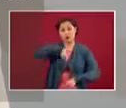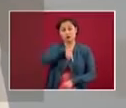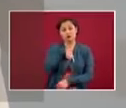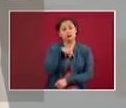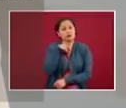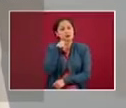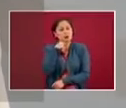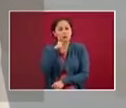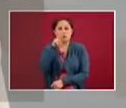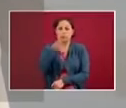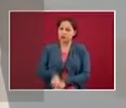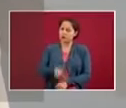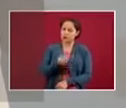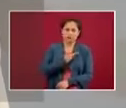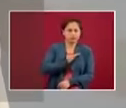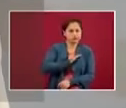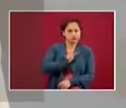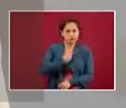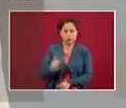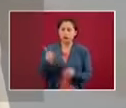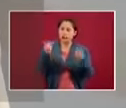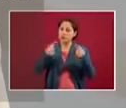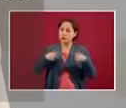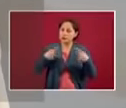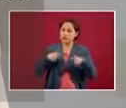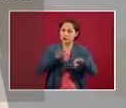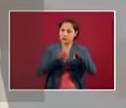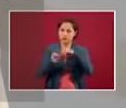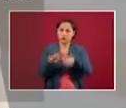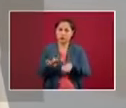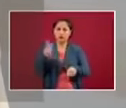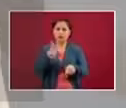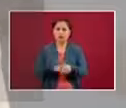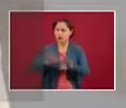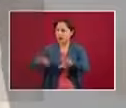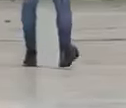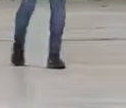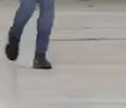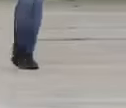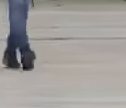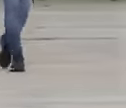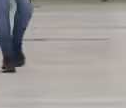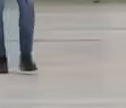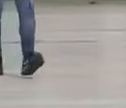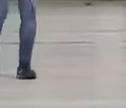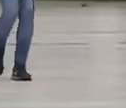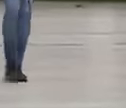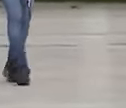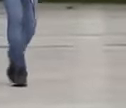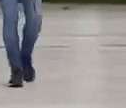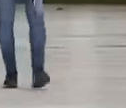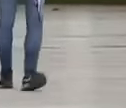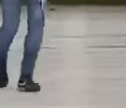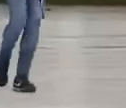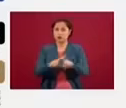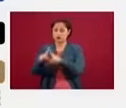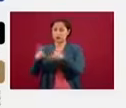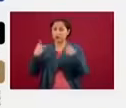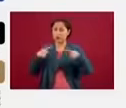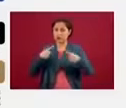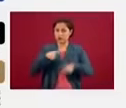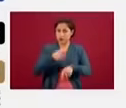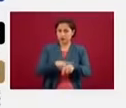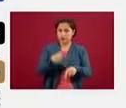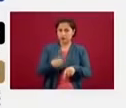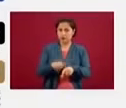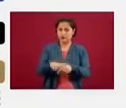reducidos, aislamiento voluntario para evitar la propagación del virus. Fase 3. Los casos